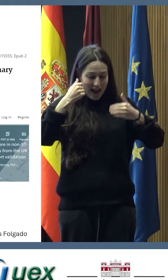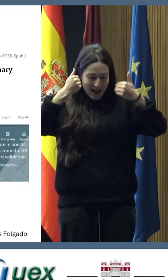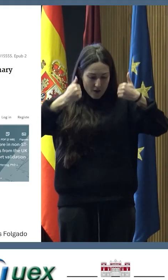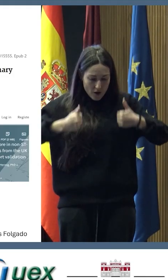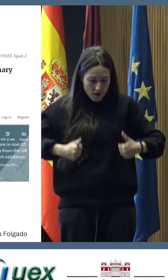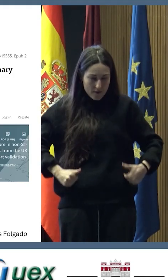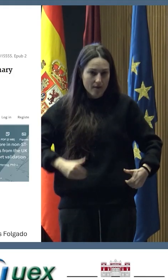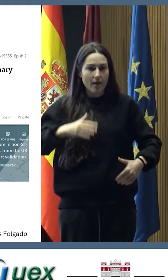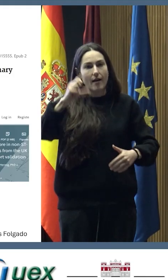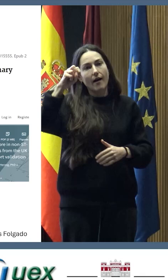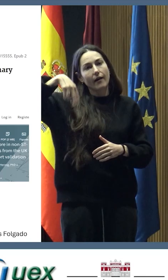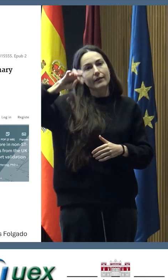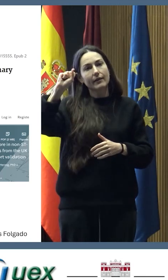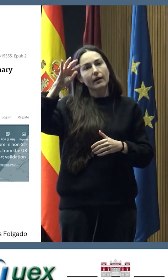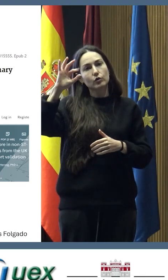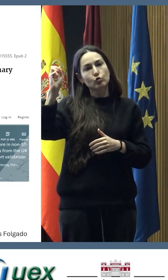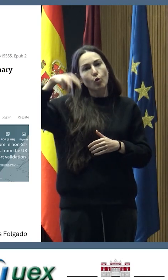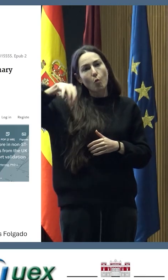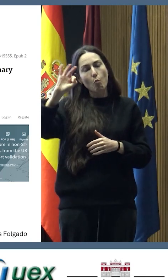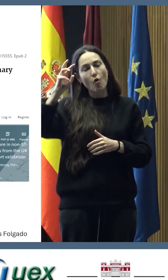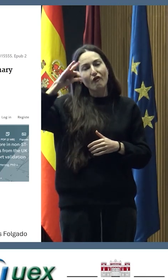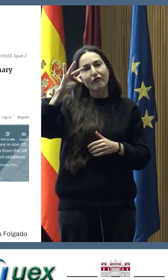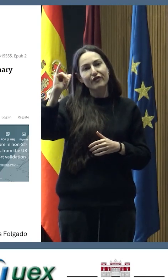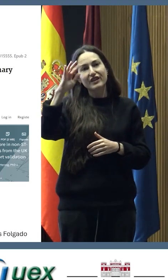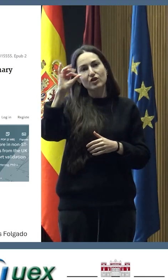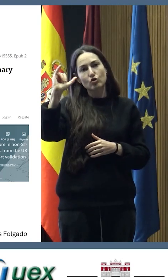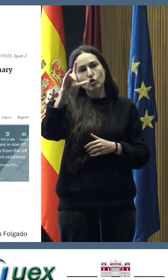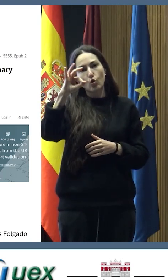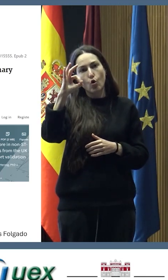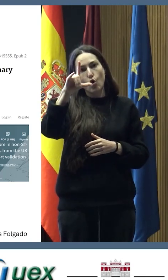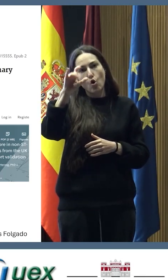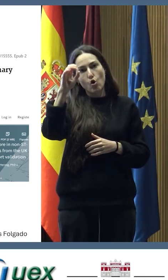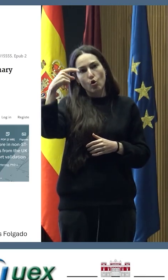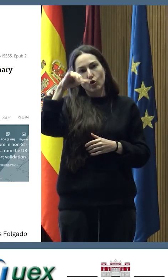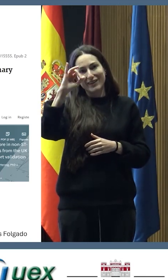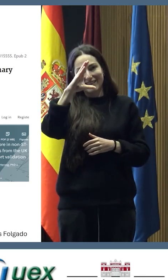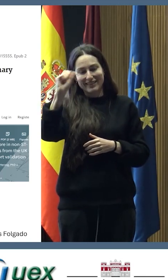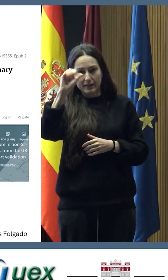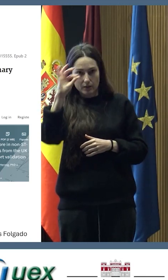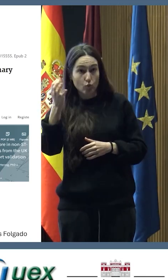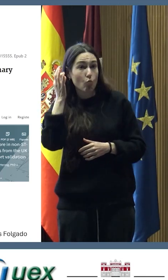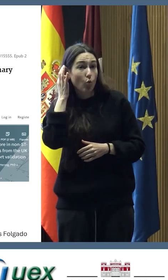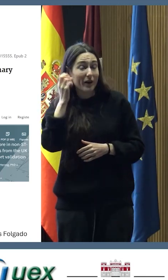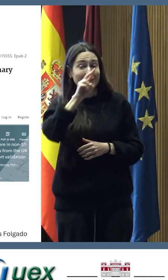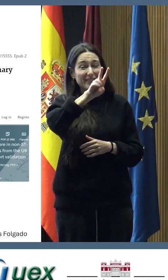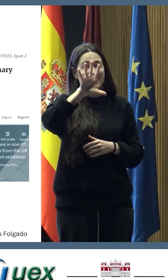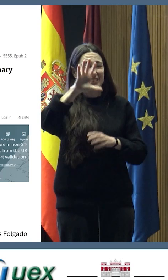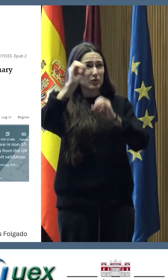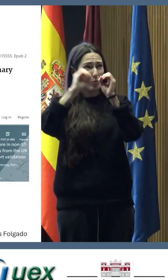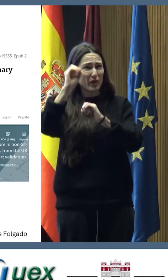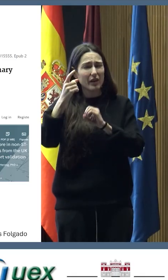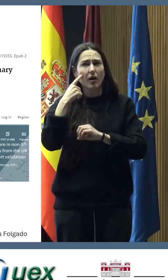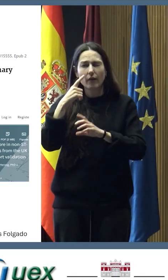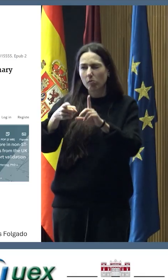anatomofisiológicas, ¿no? Tienen un 25%, las mujeres tenemos un 25% de... a ver, ¿cómo quito